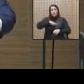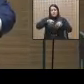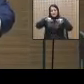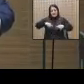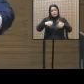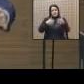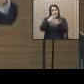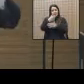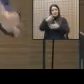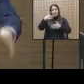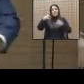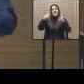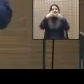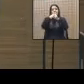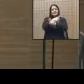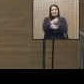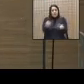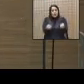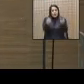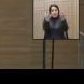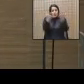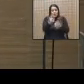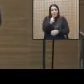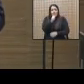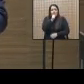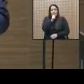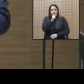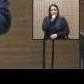crisis en lo público y en lo privado,